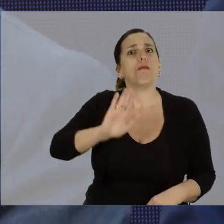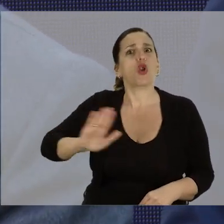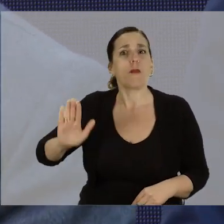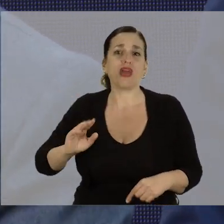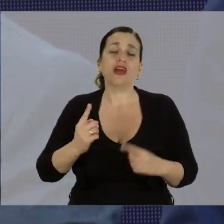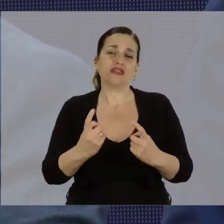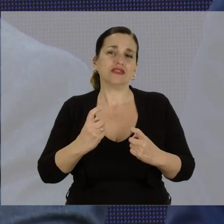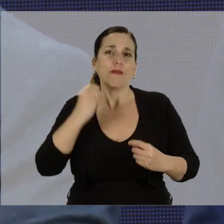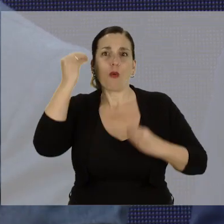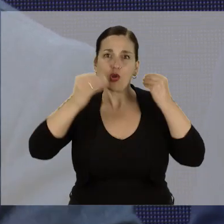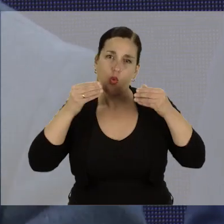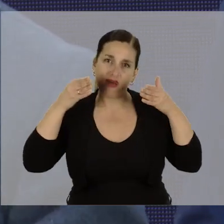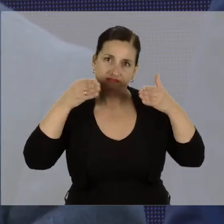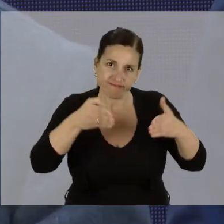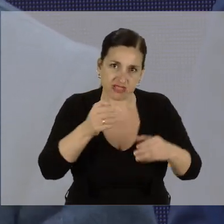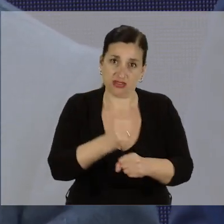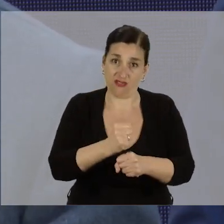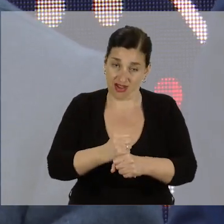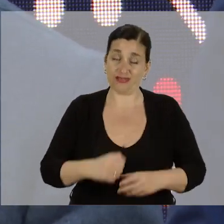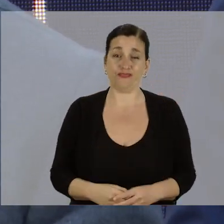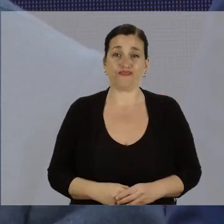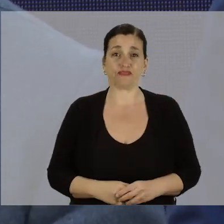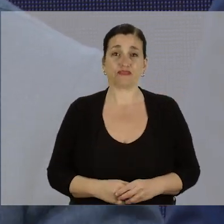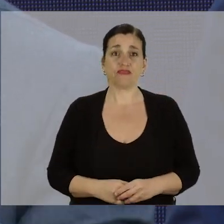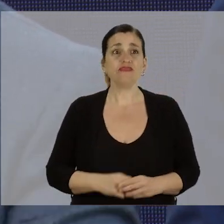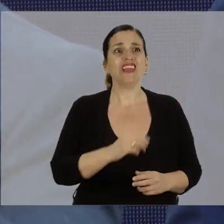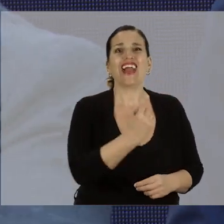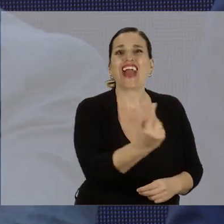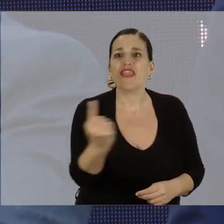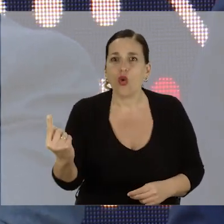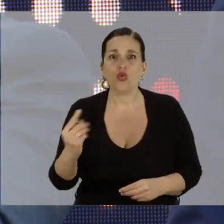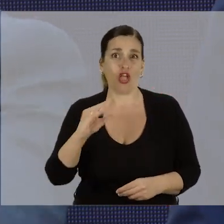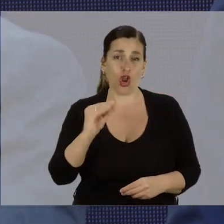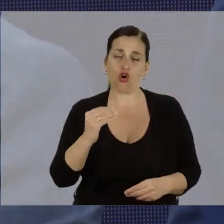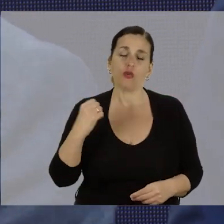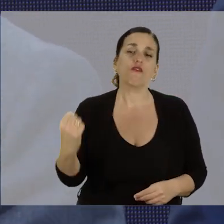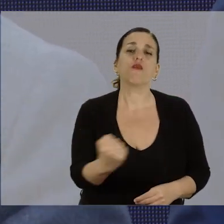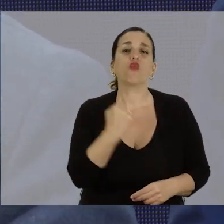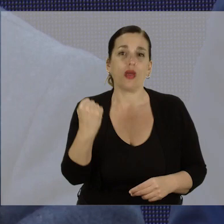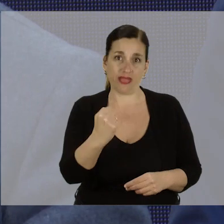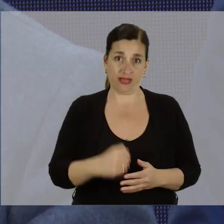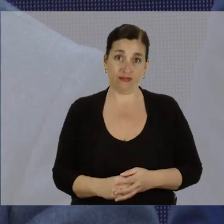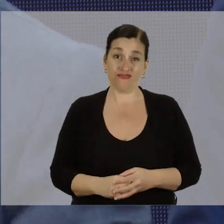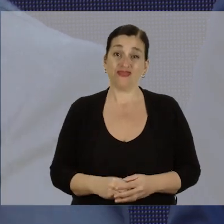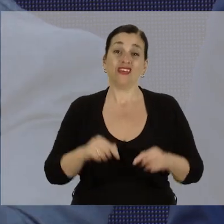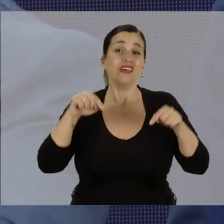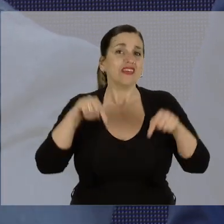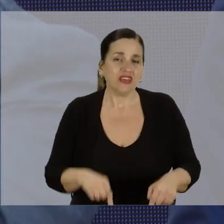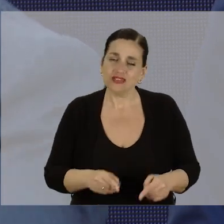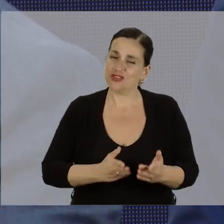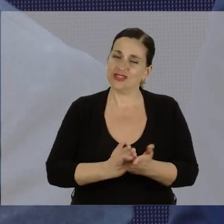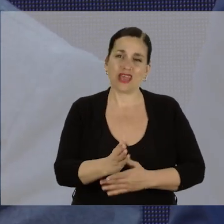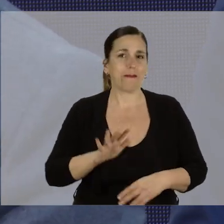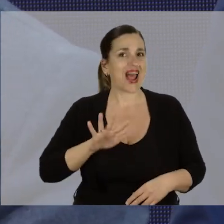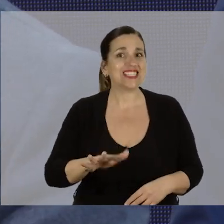vida en sí misma y que nos debe ocupar y preocupar. Cada uno de ustedes es importante. Y eso es de